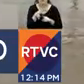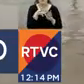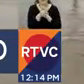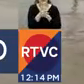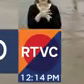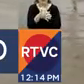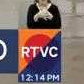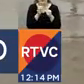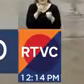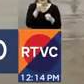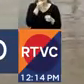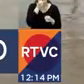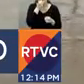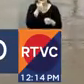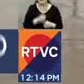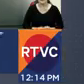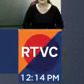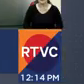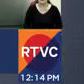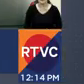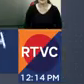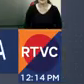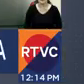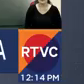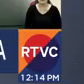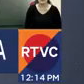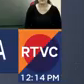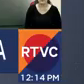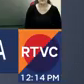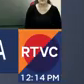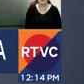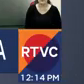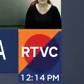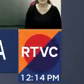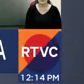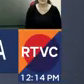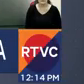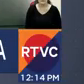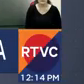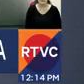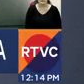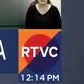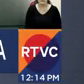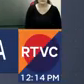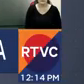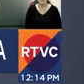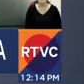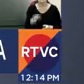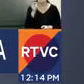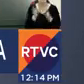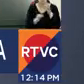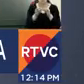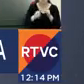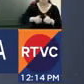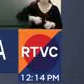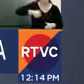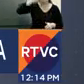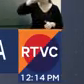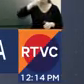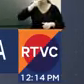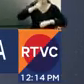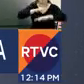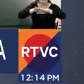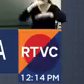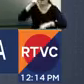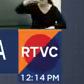RTVC conectados 24/7. La Corte Suprema citó a versión libre el 21 de enero a Piedad Córdoba por el caso de Alex Saab,